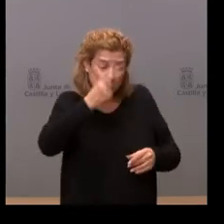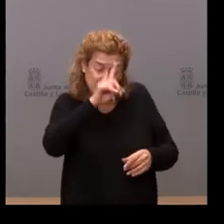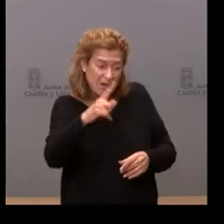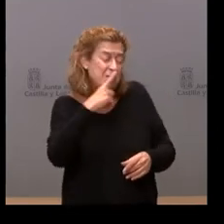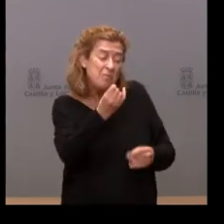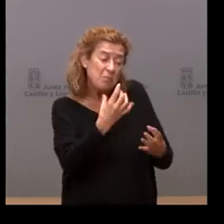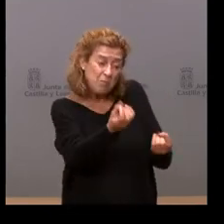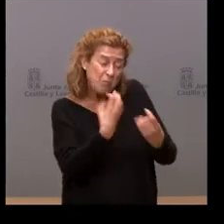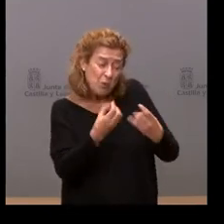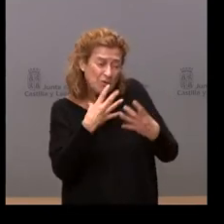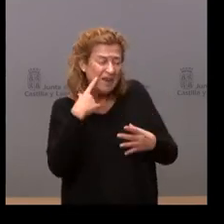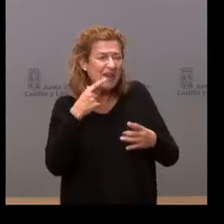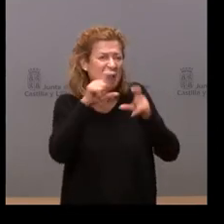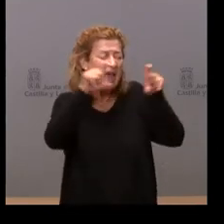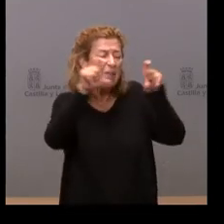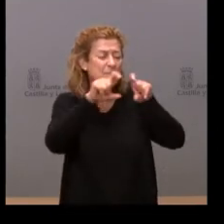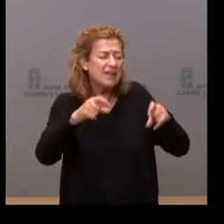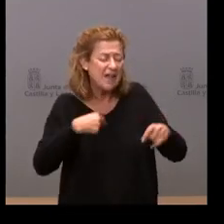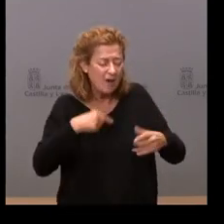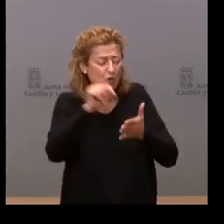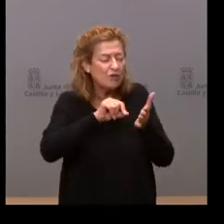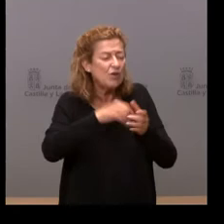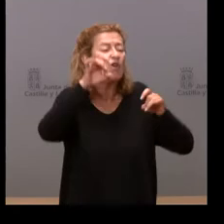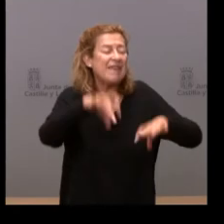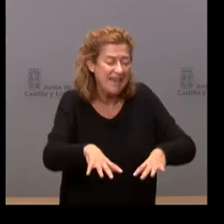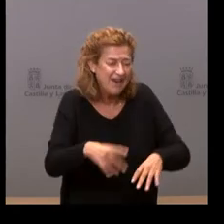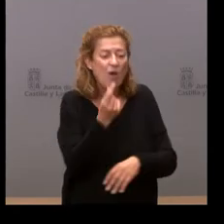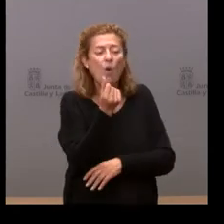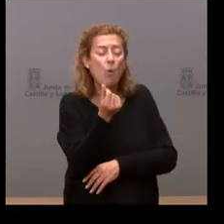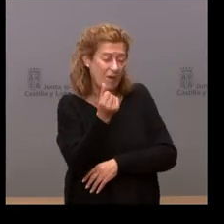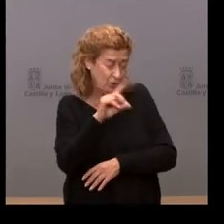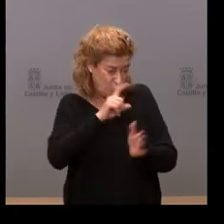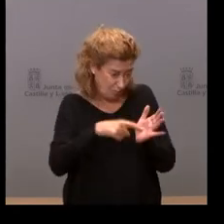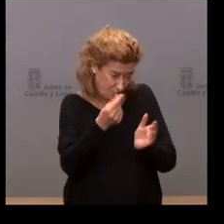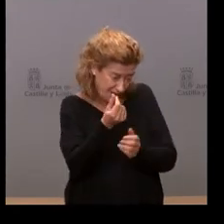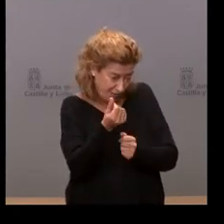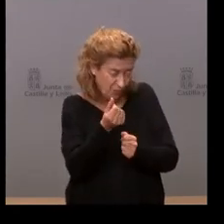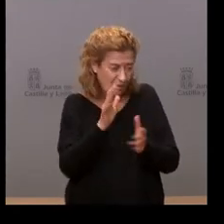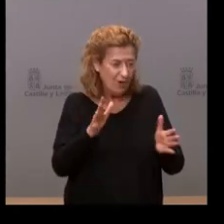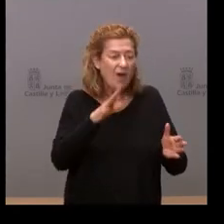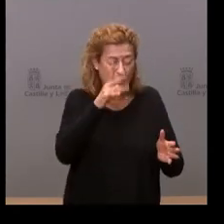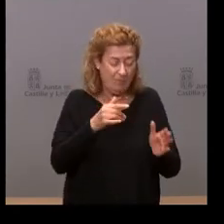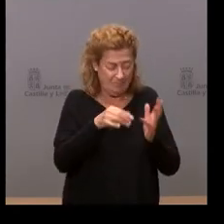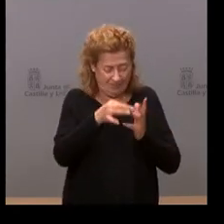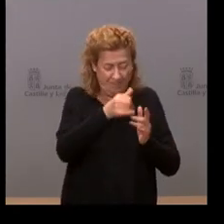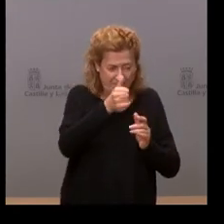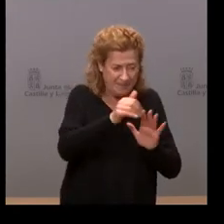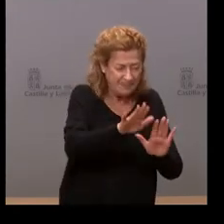exactamente a qué empresas se va a contratar y por cuánto dinero y bueno es que tenemos preguntas